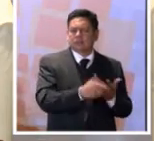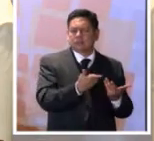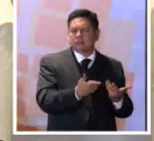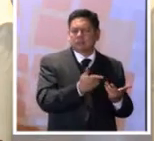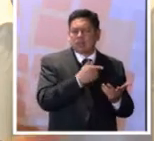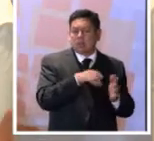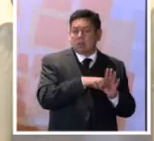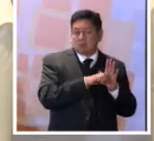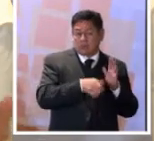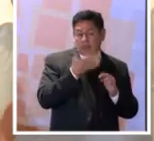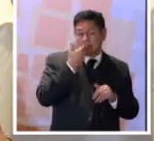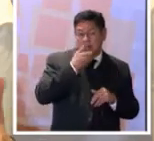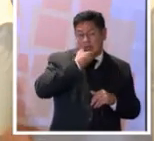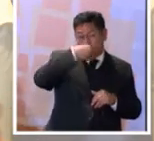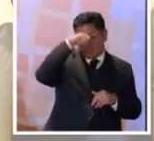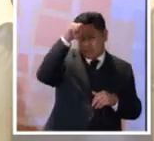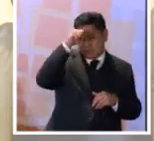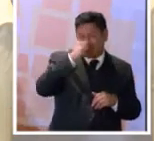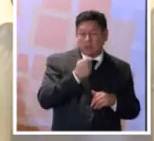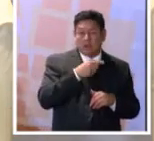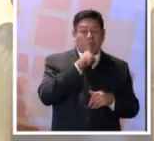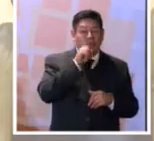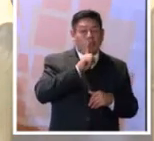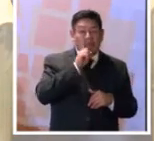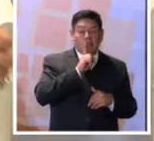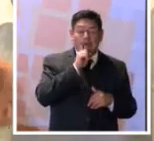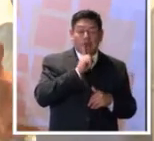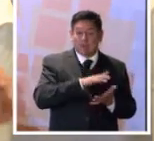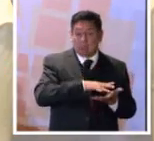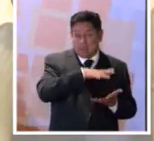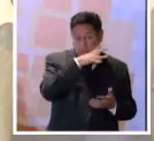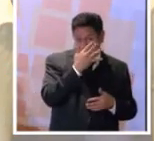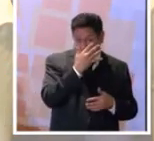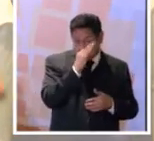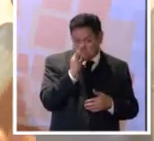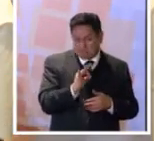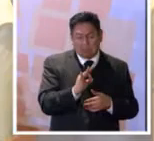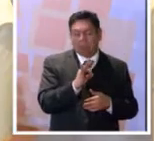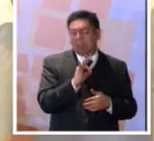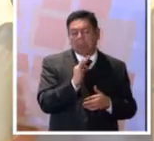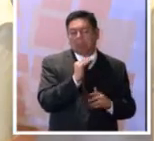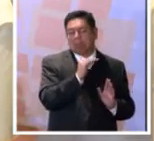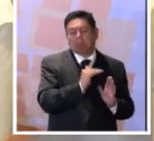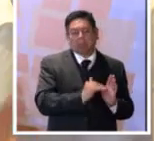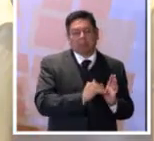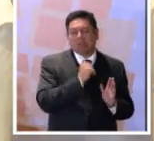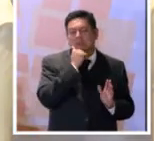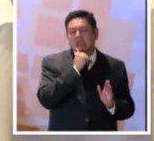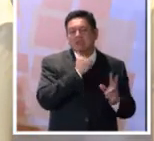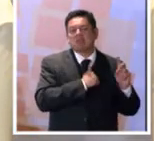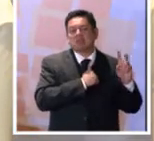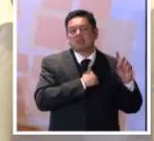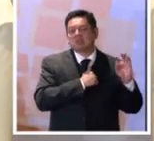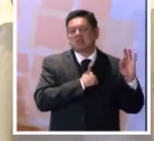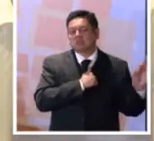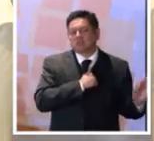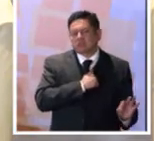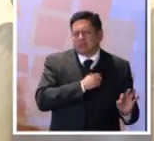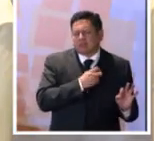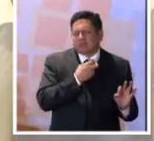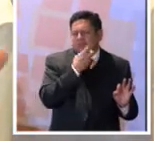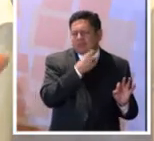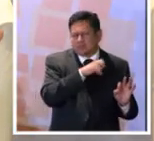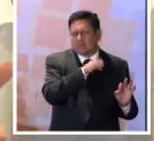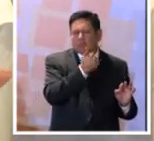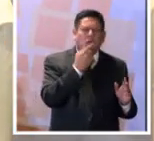por debajo. Con suerte estamos llegando al 30 o en alguna cámara superando un poquitito el 30. Es decir, que no había ningún